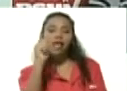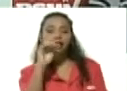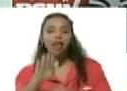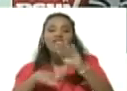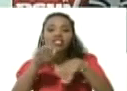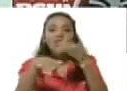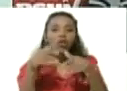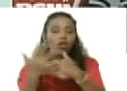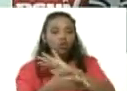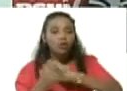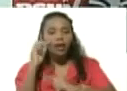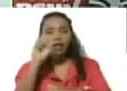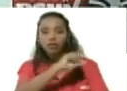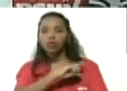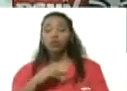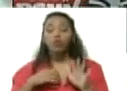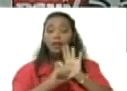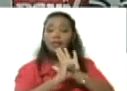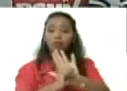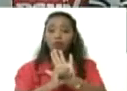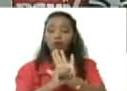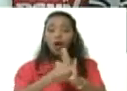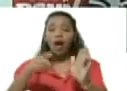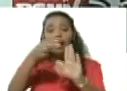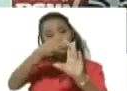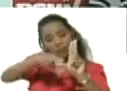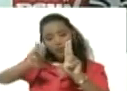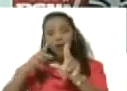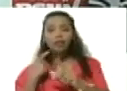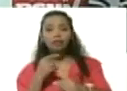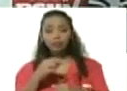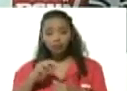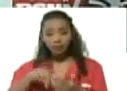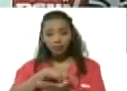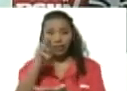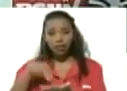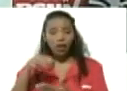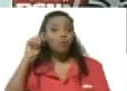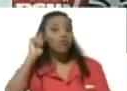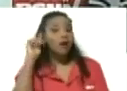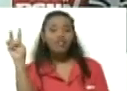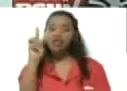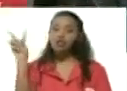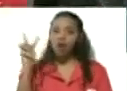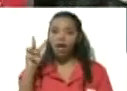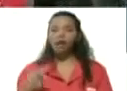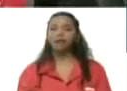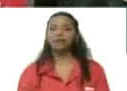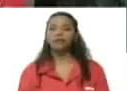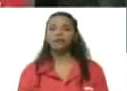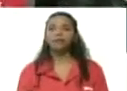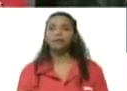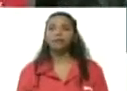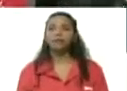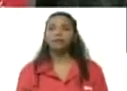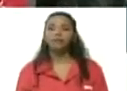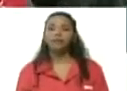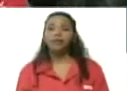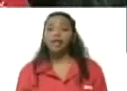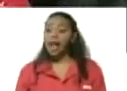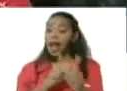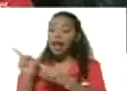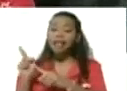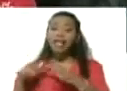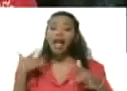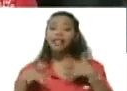restos simbólicos al Panteón Nacional. Mujer venezolana, mujer venezolana. En ese